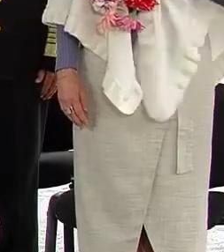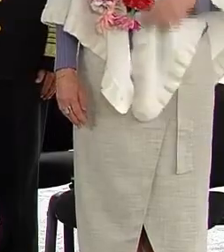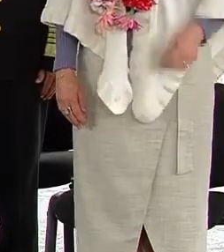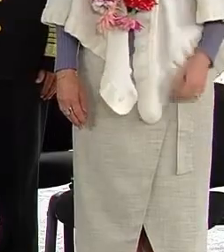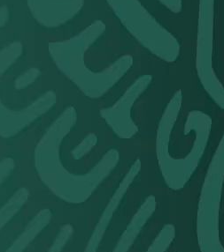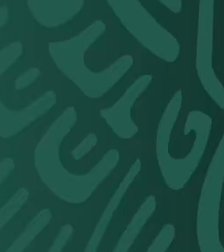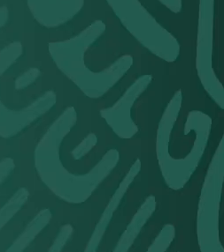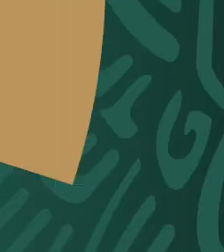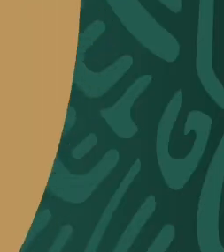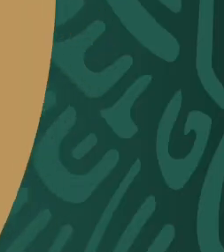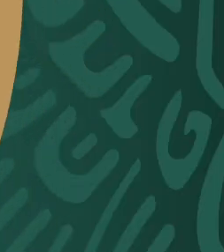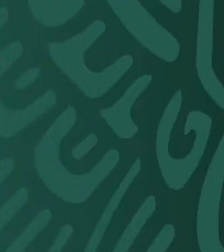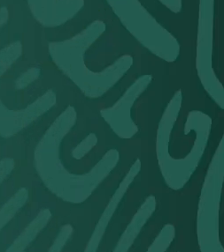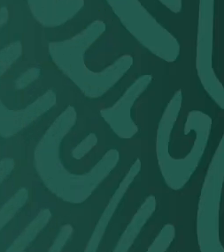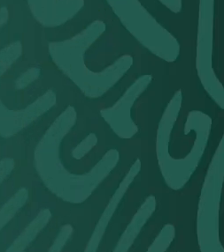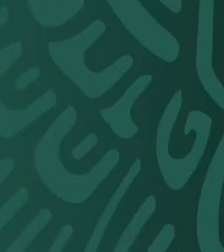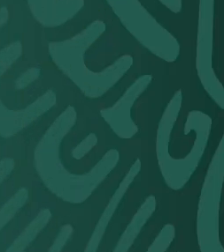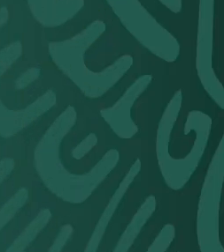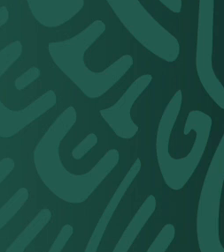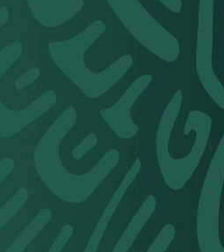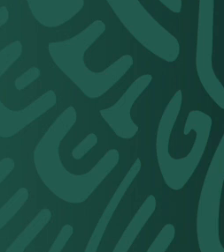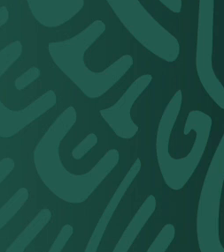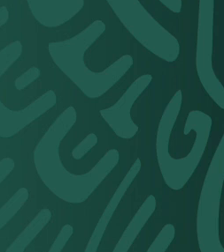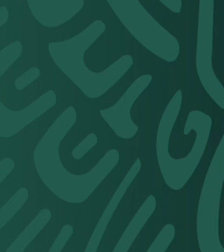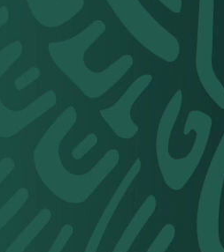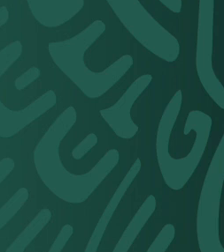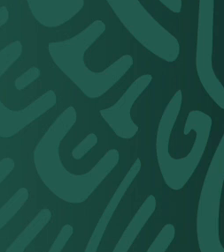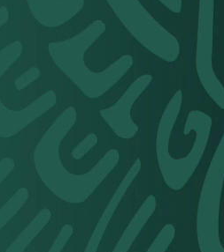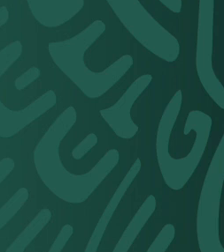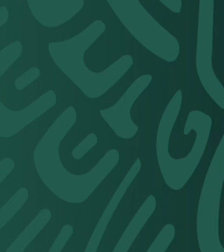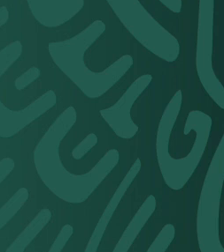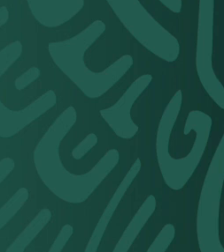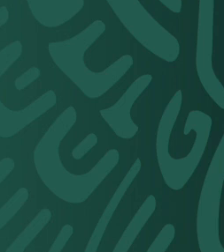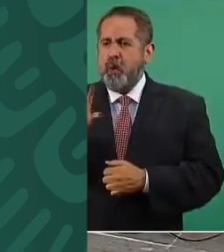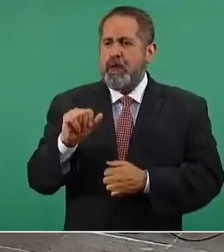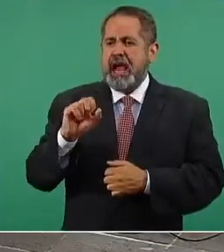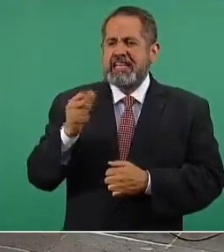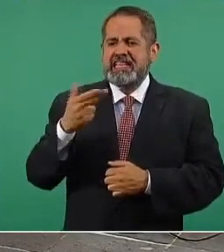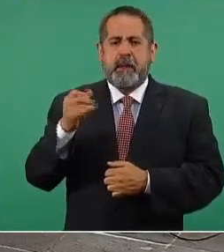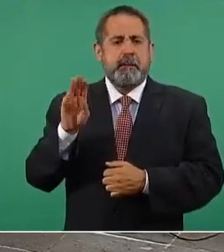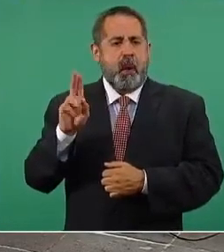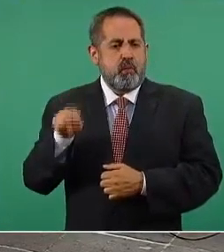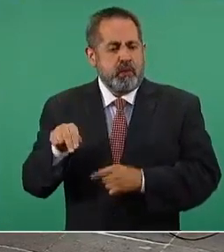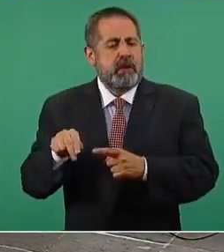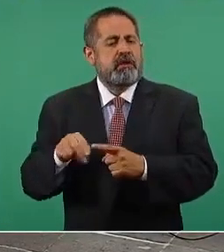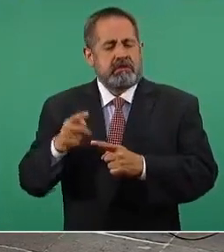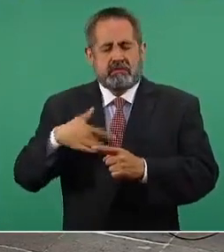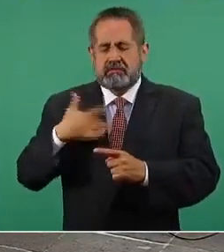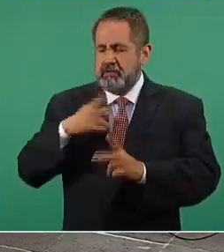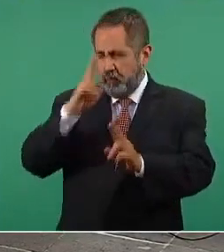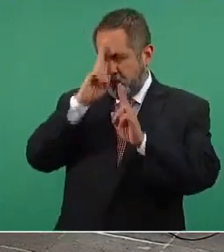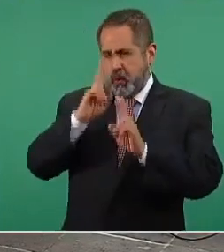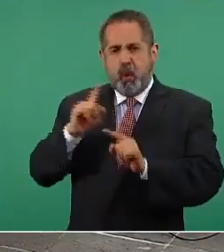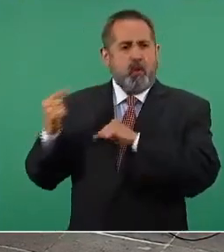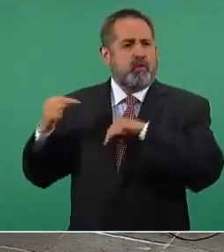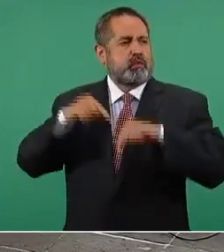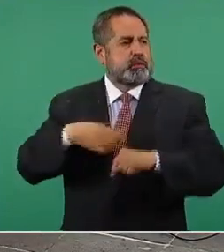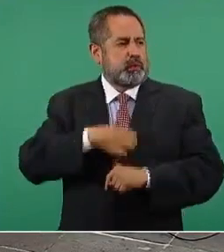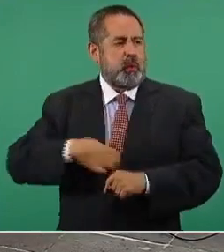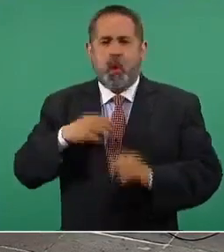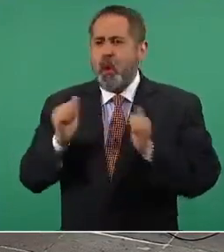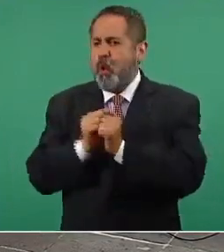Tenochtitlán, acompañado de la expresidenta de Brasil, Dilma Rousseff. tengo el honor de estar aquí celebrando con